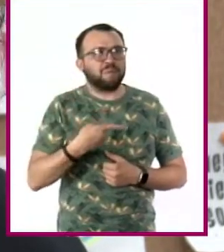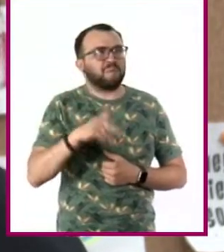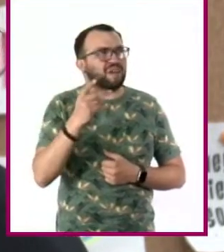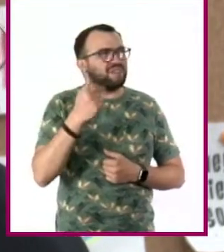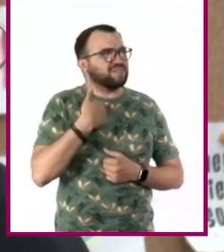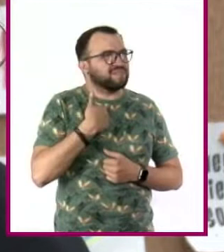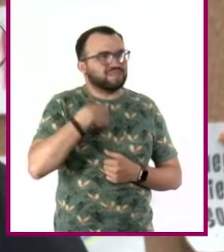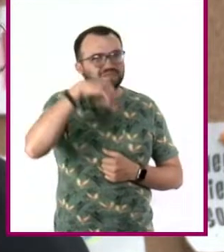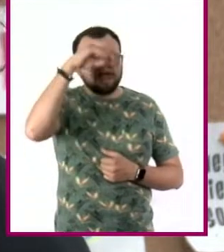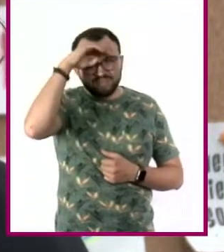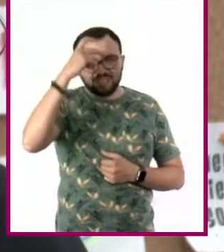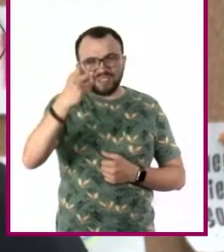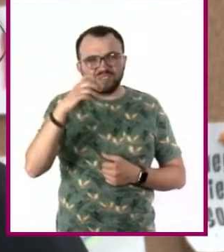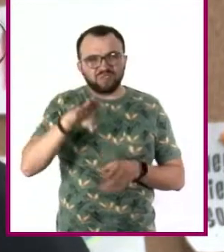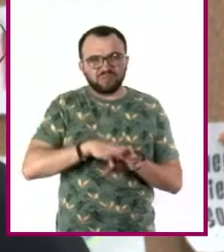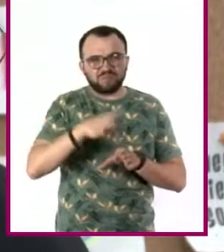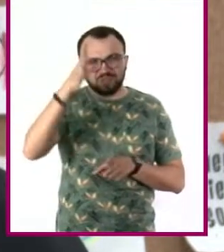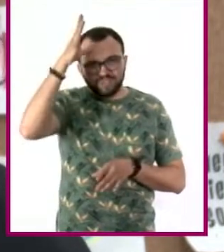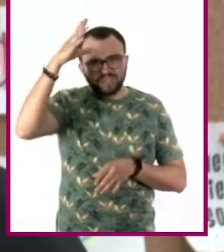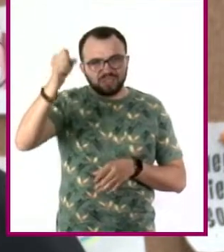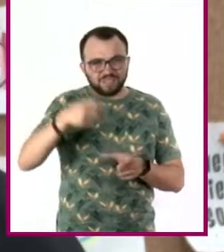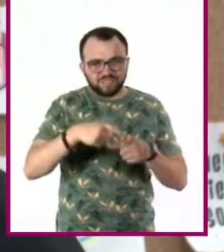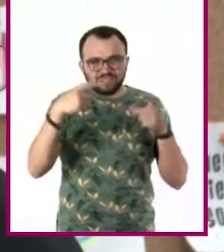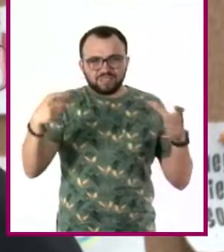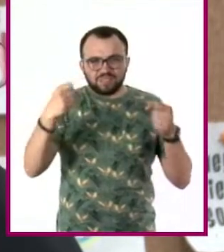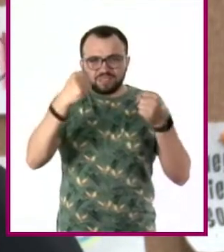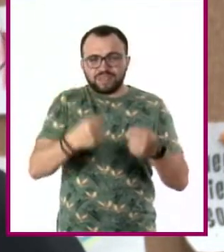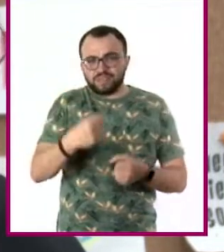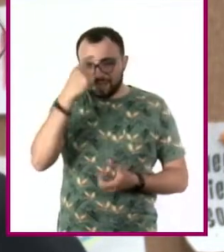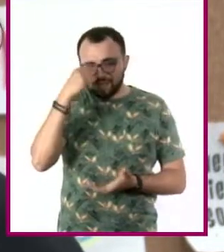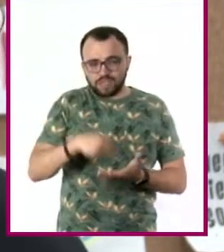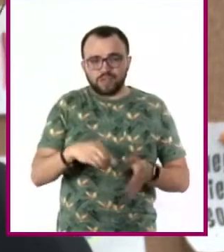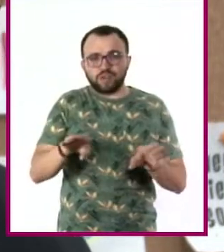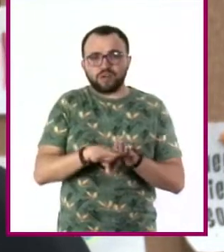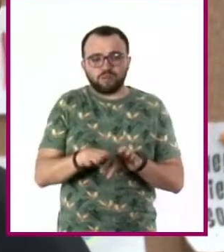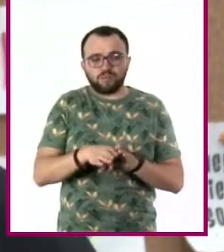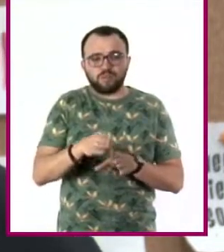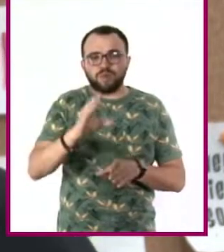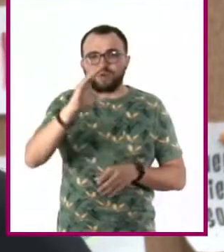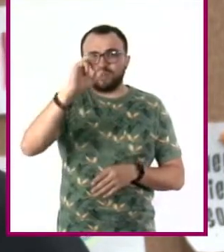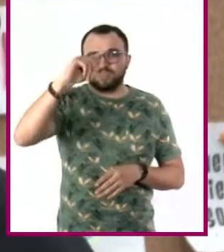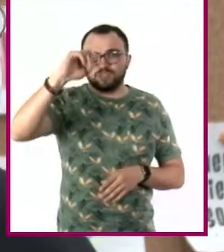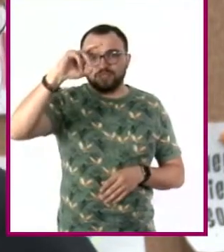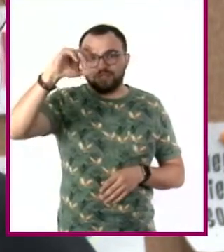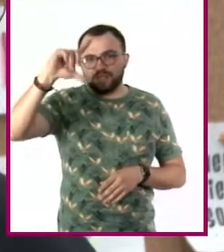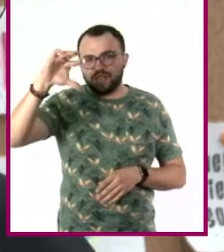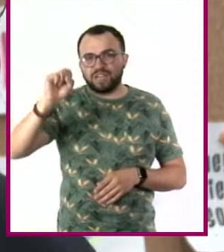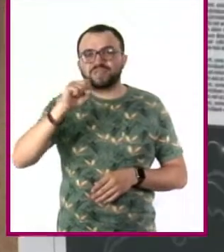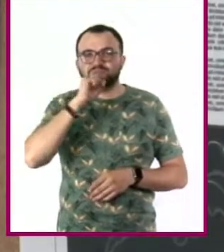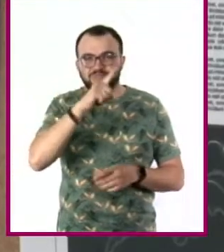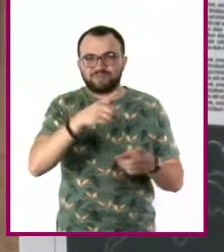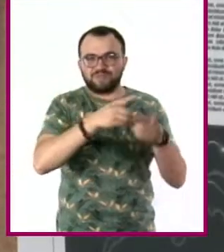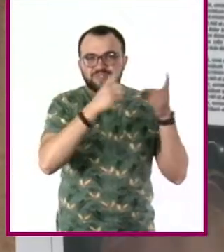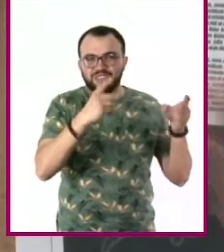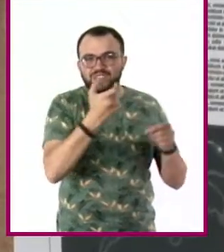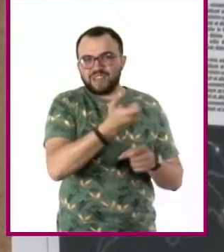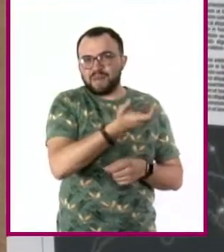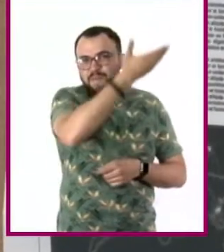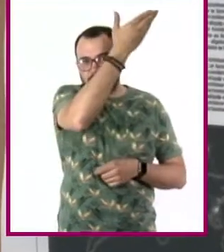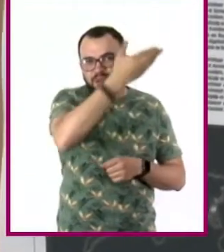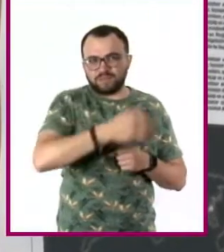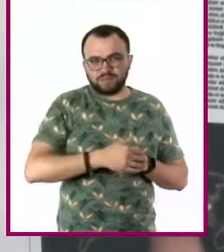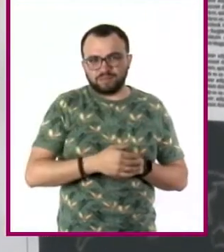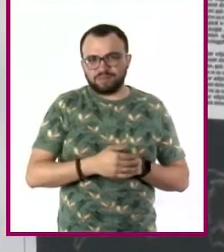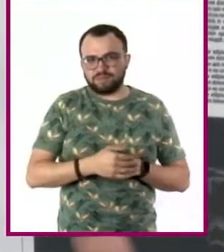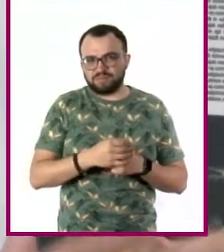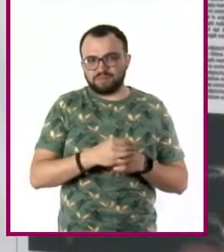los países que asumen este concepto ampliado de seguridad sean los denominados centrales, o diría yo, desarrollados. Me